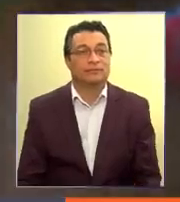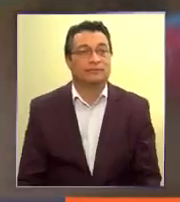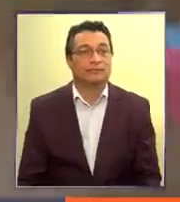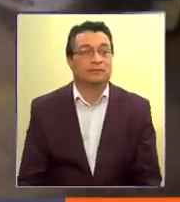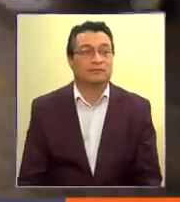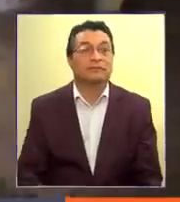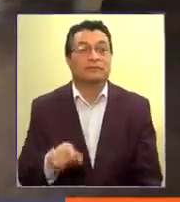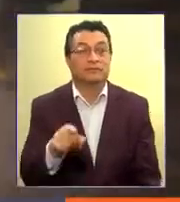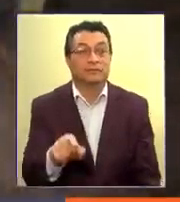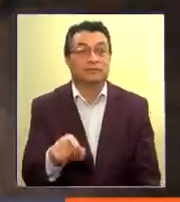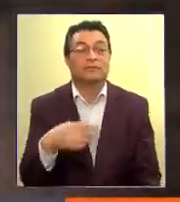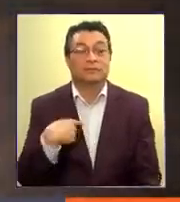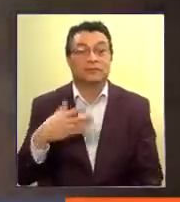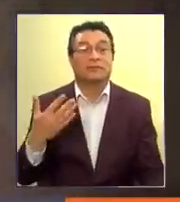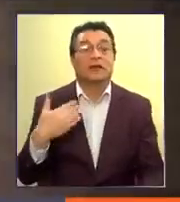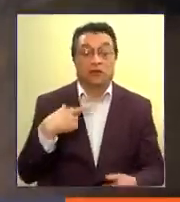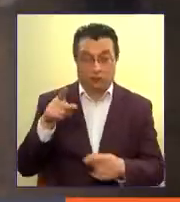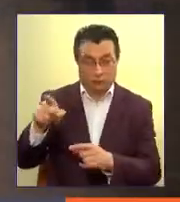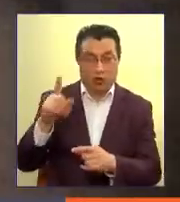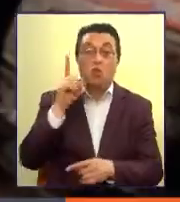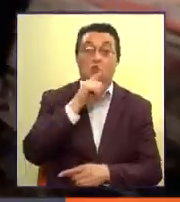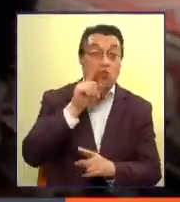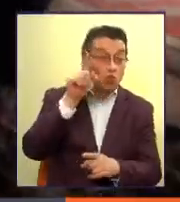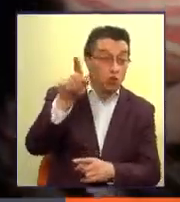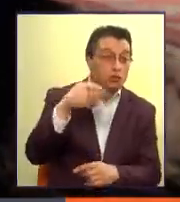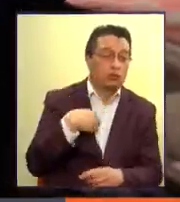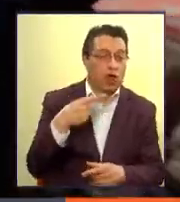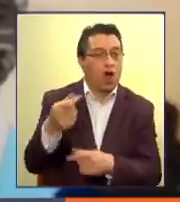Tenemos un casero. El del fondo es nuestro casero favorito.